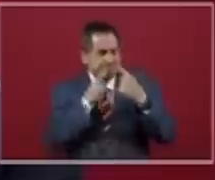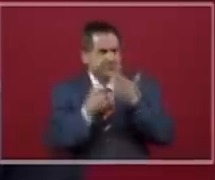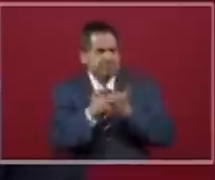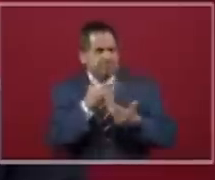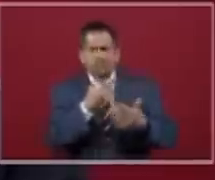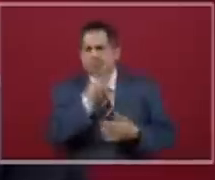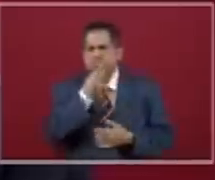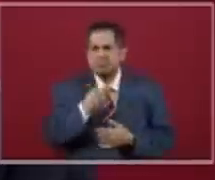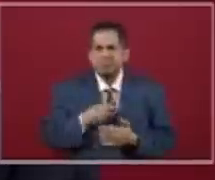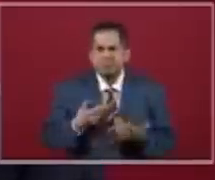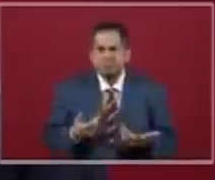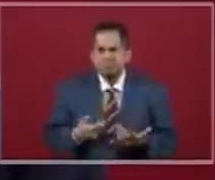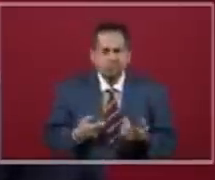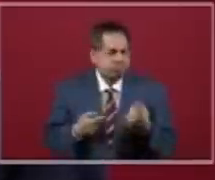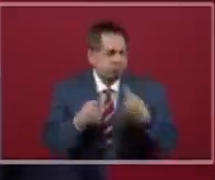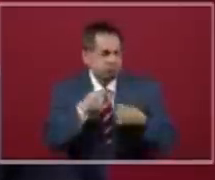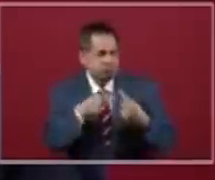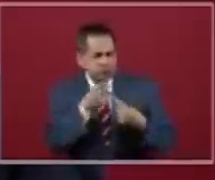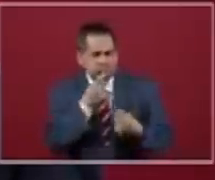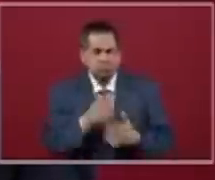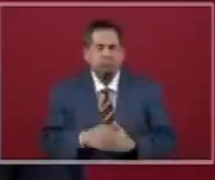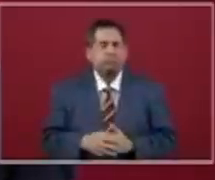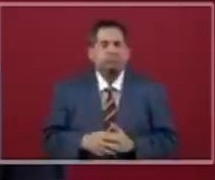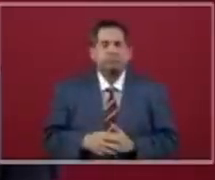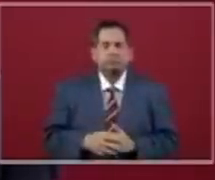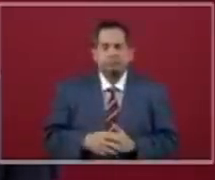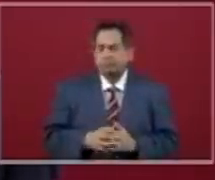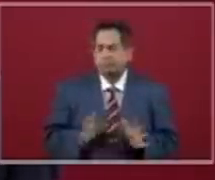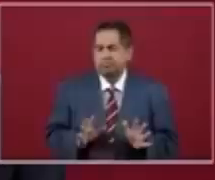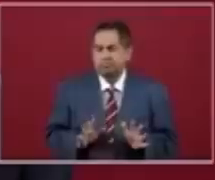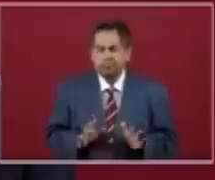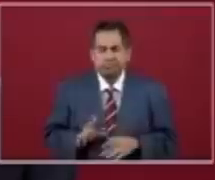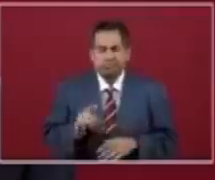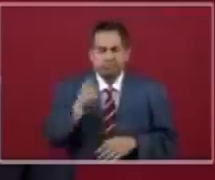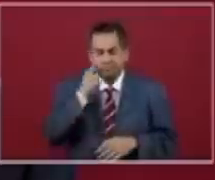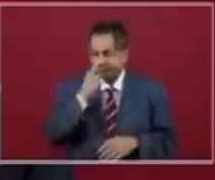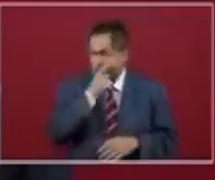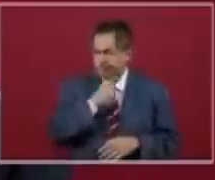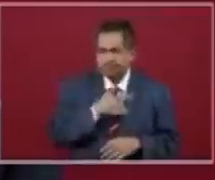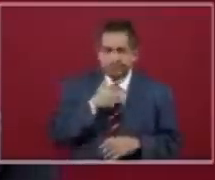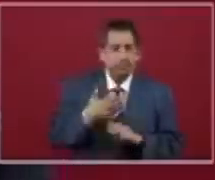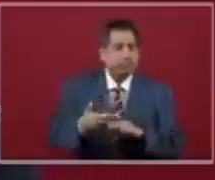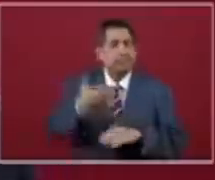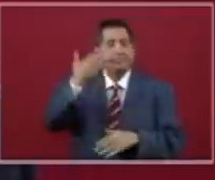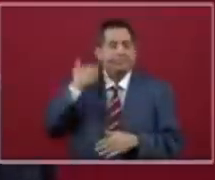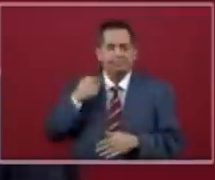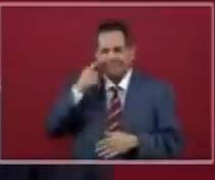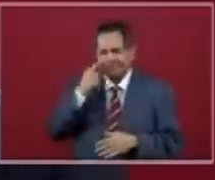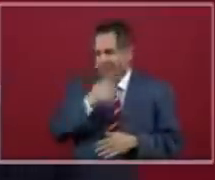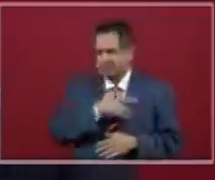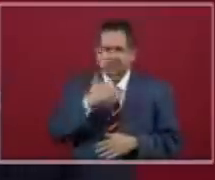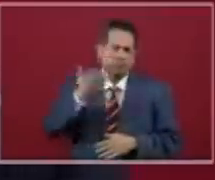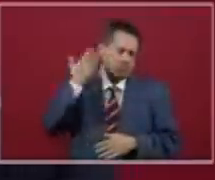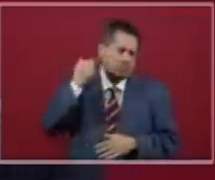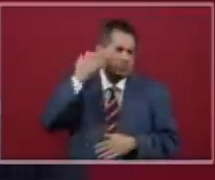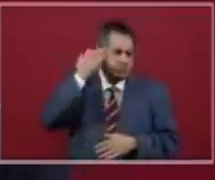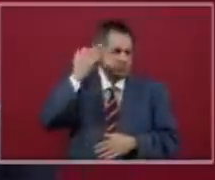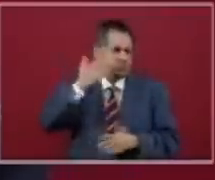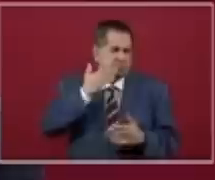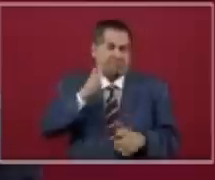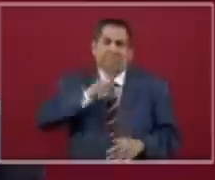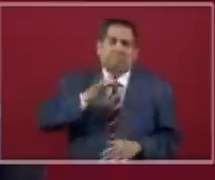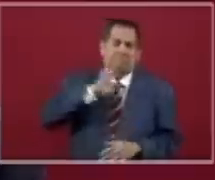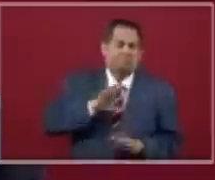dicho o qué nos han dicho? Que no les parece lo más adecuado como estaba. Fue una buena idea en su tiempo, tampoco hay que decir